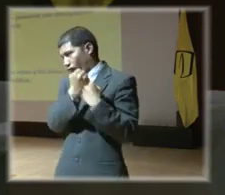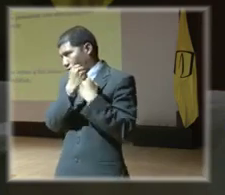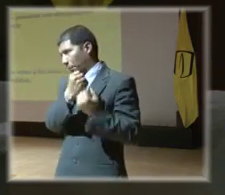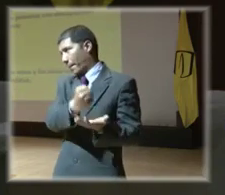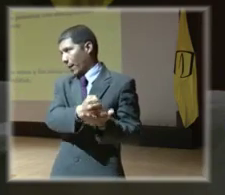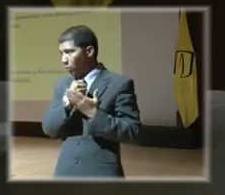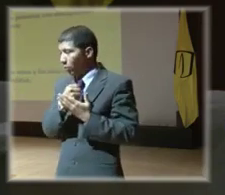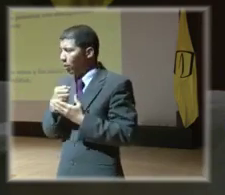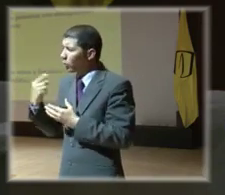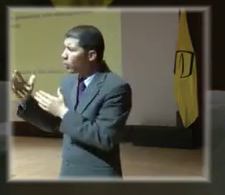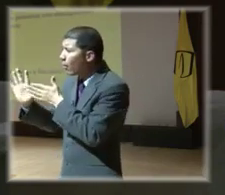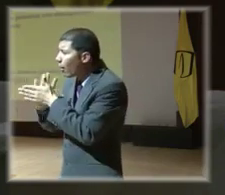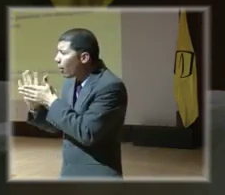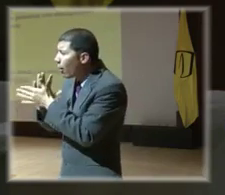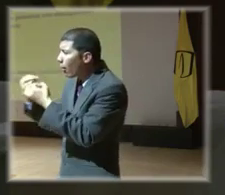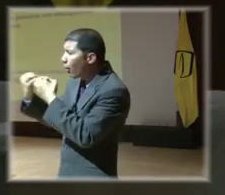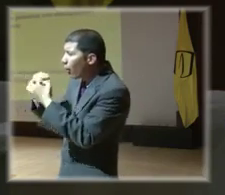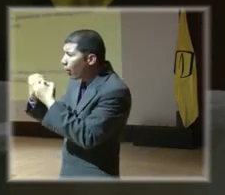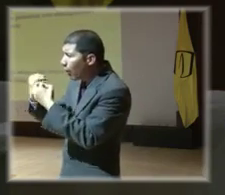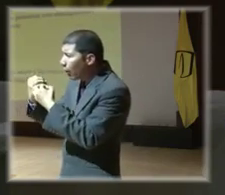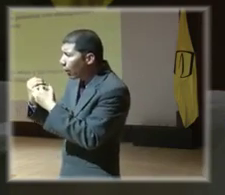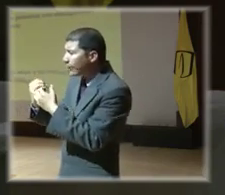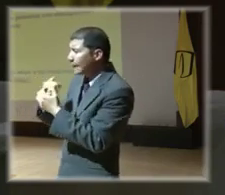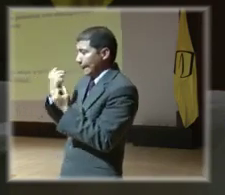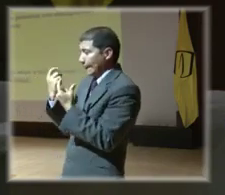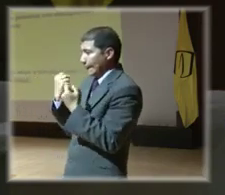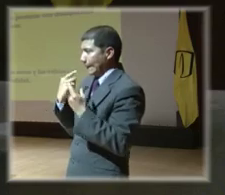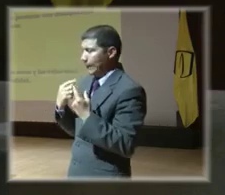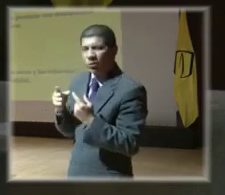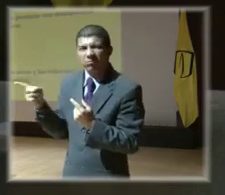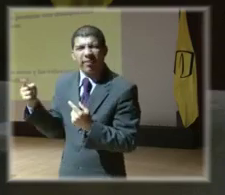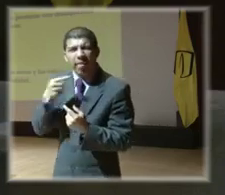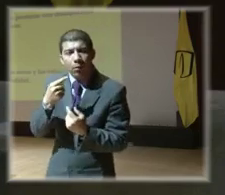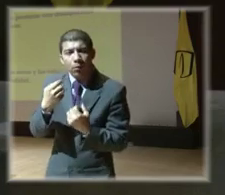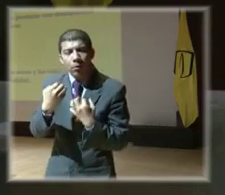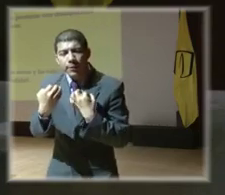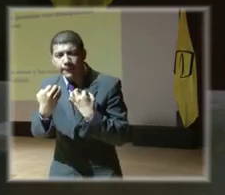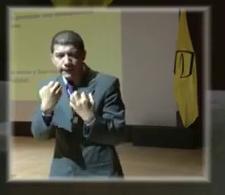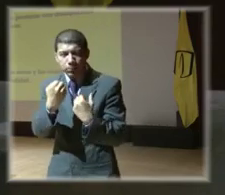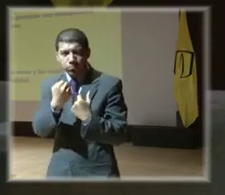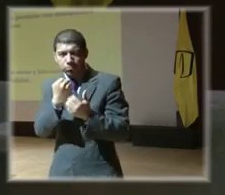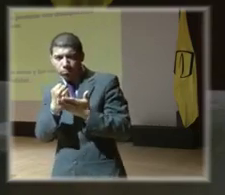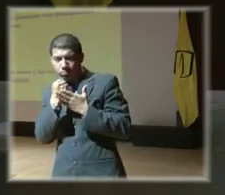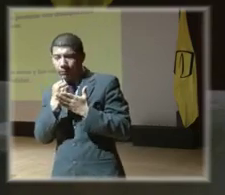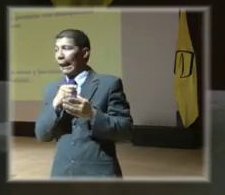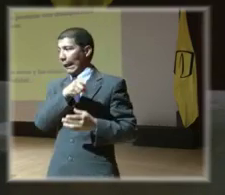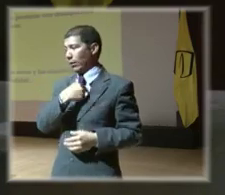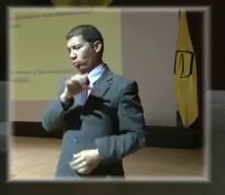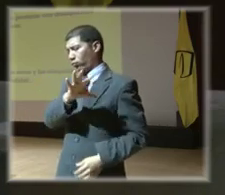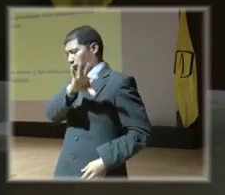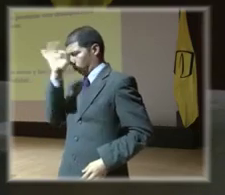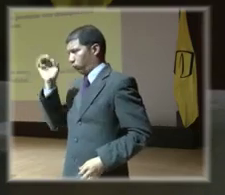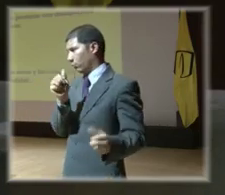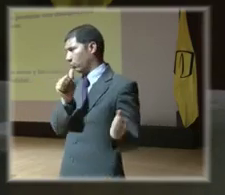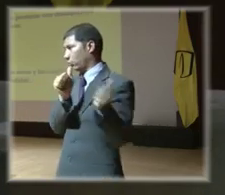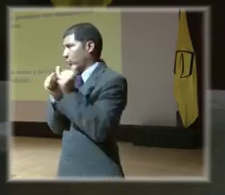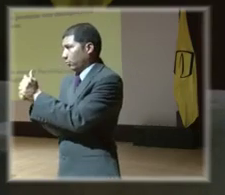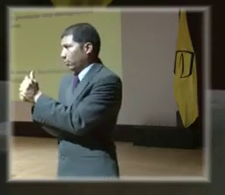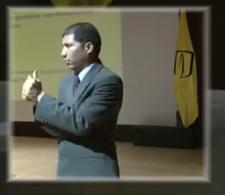ser respetado por el bancario. Bueno, en resumen, creo que va a depender del país,